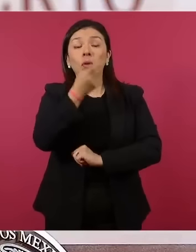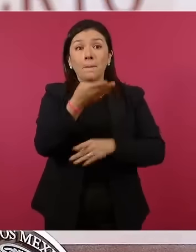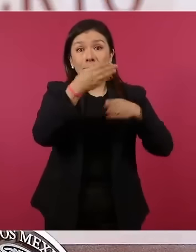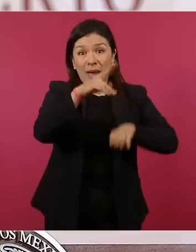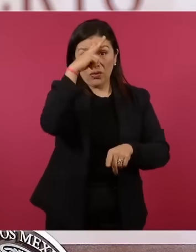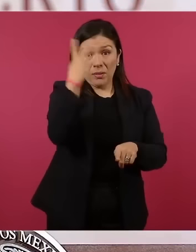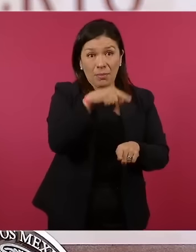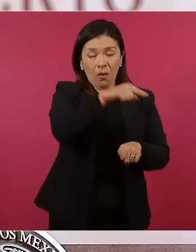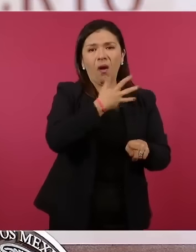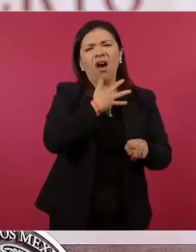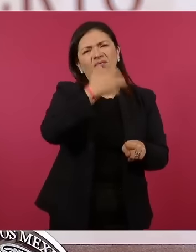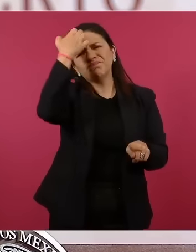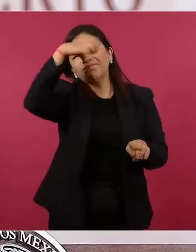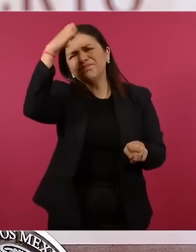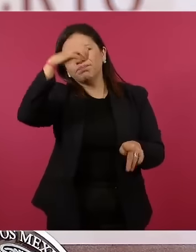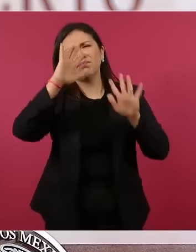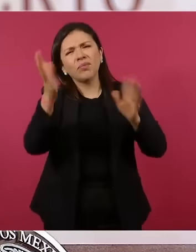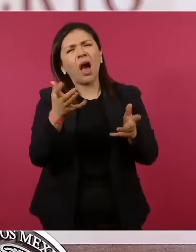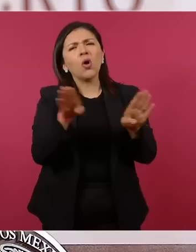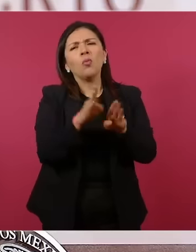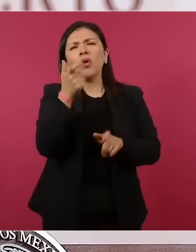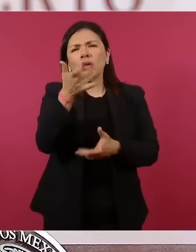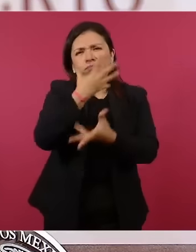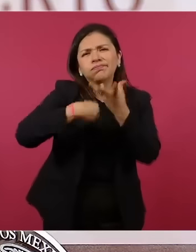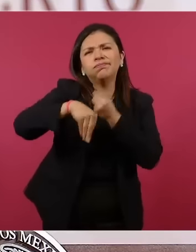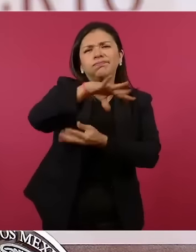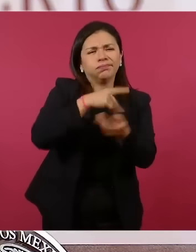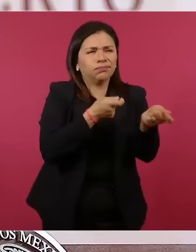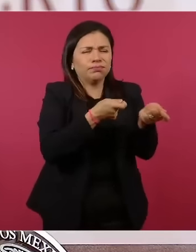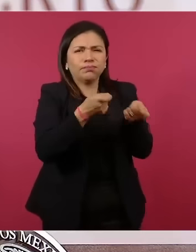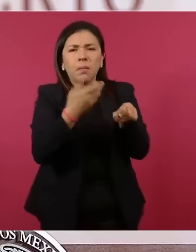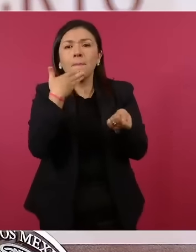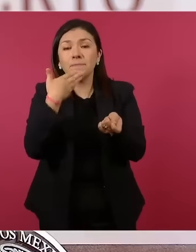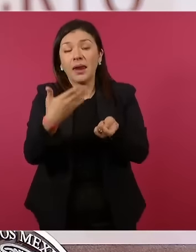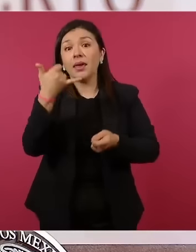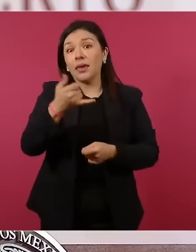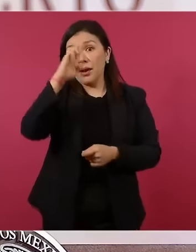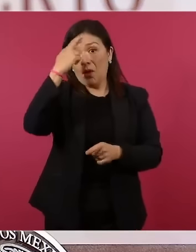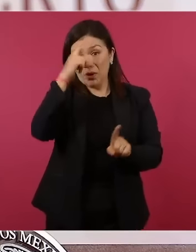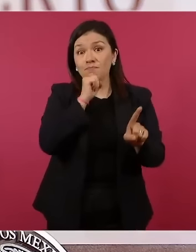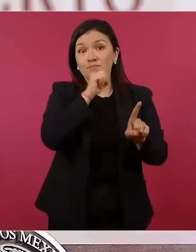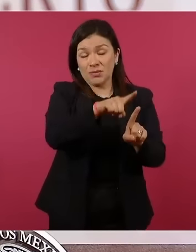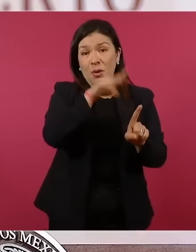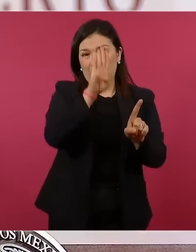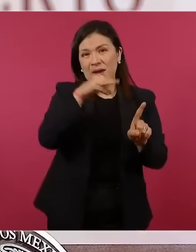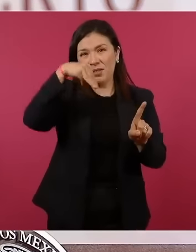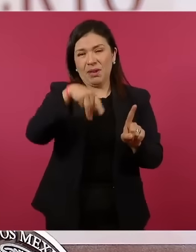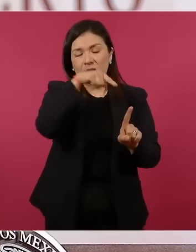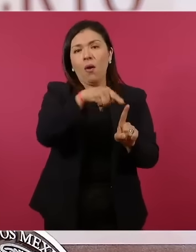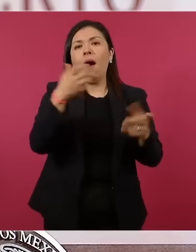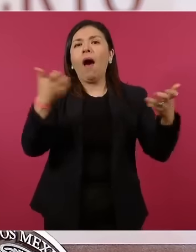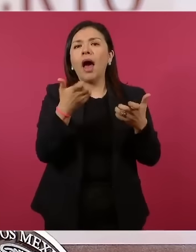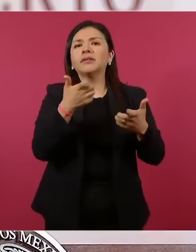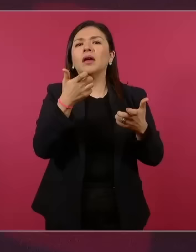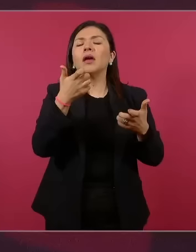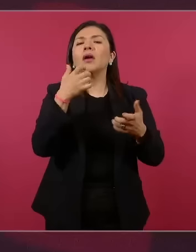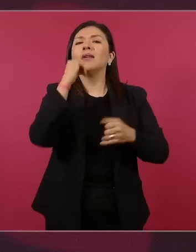una experiencia sólida en el manejo de estos recursos. Recordemos también que el Banco de México maneja las